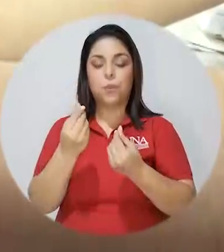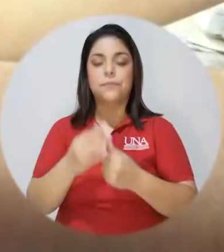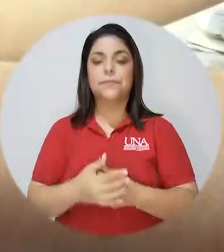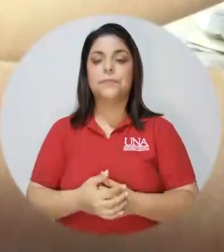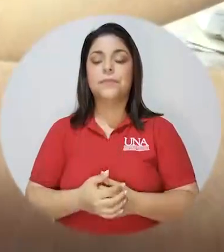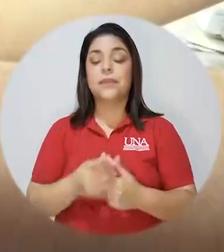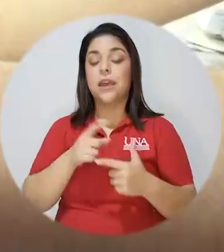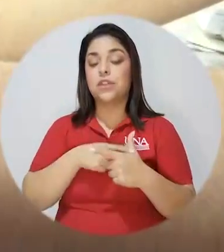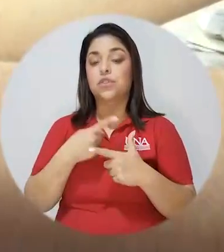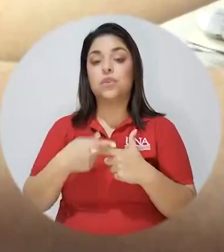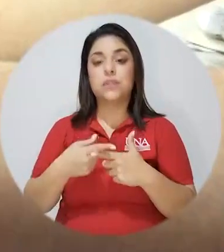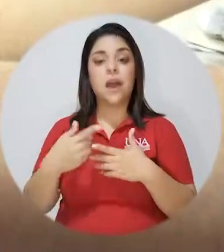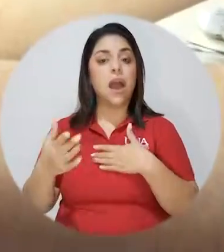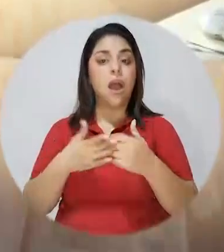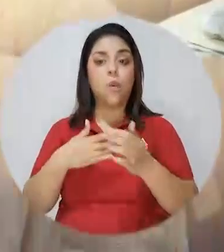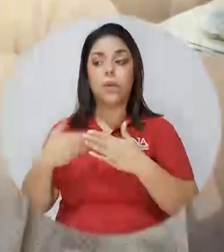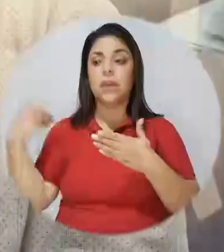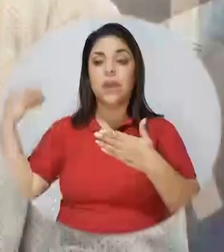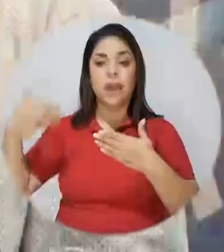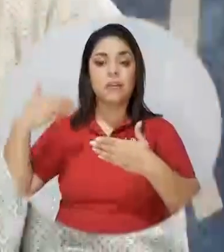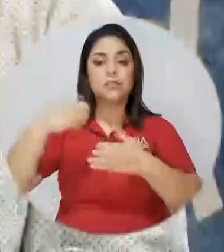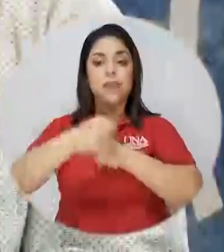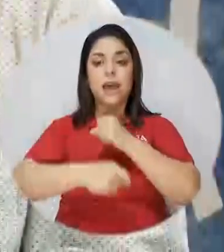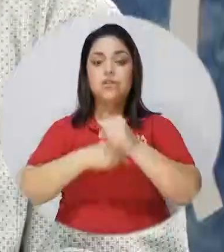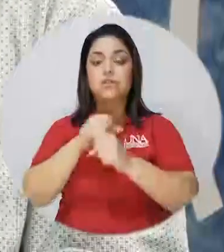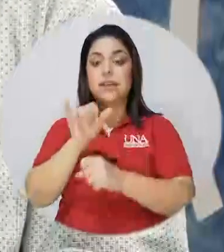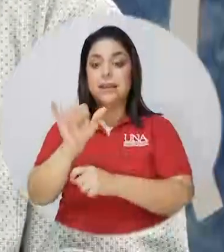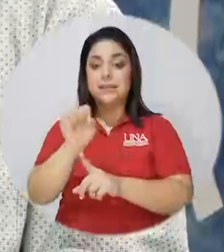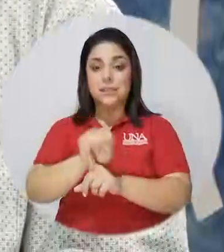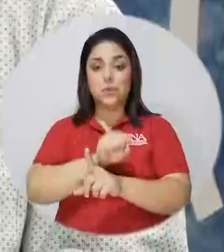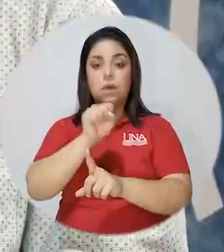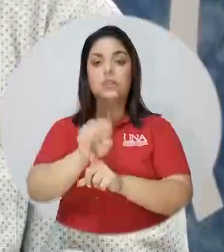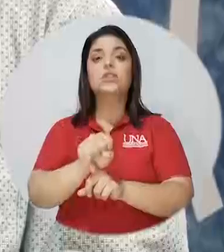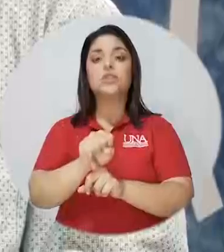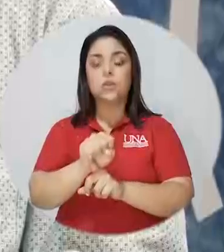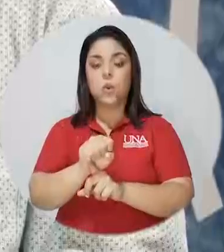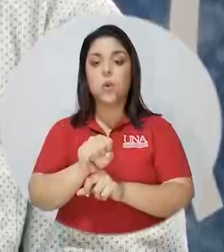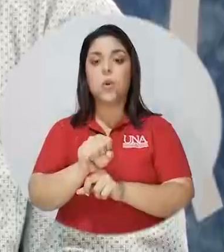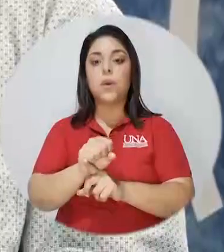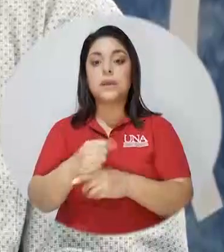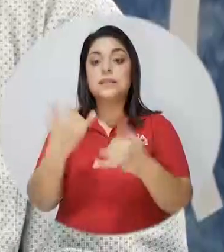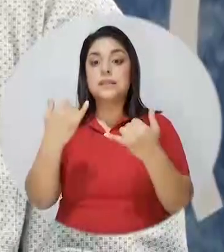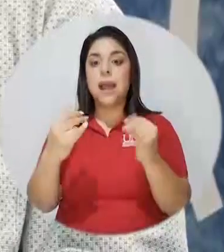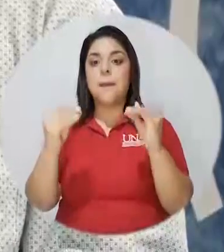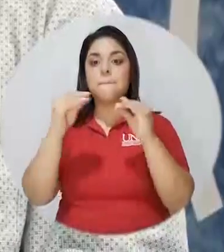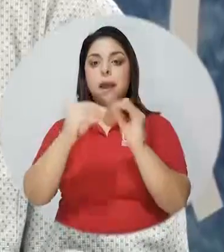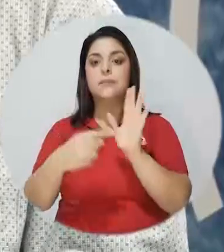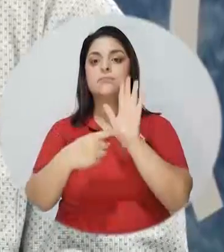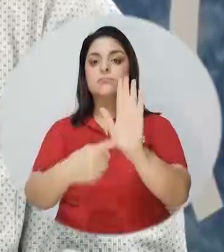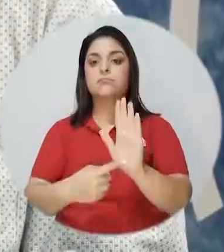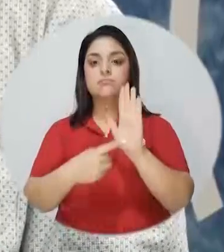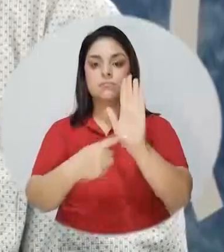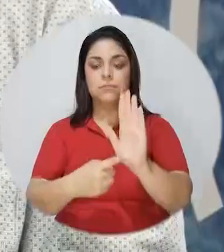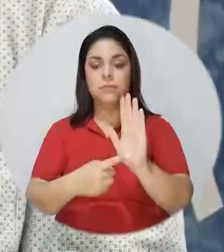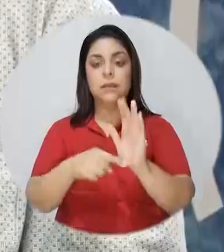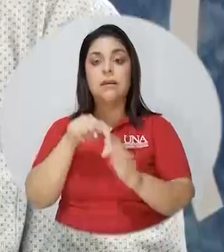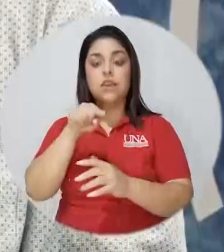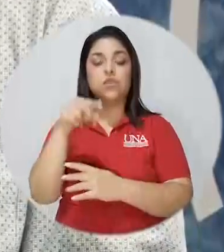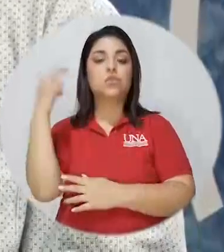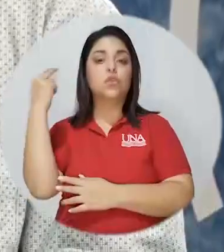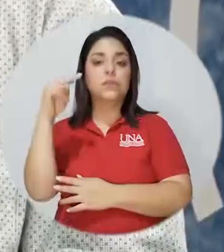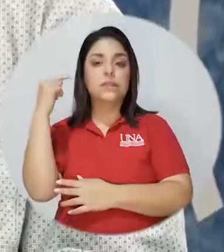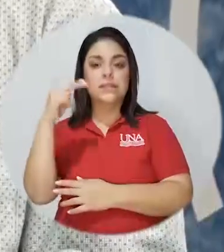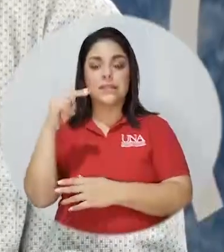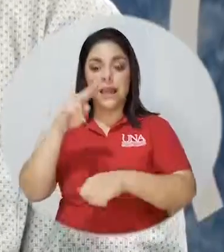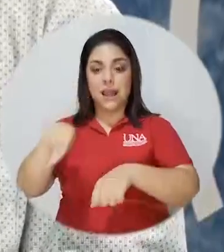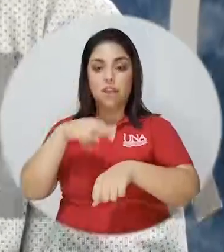los años este tipo de situaciones vienen saliendo a la luz y son prácticamente noticias a nivel